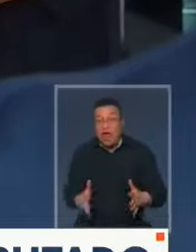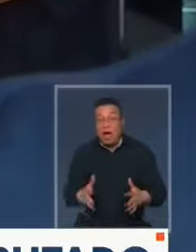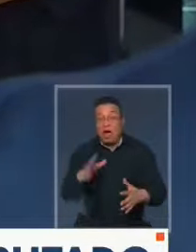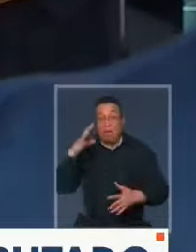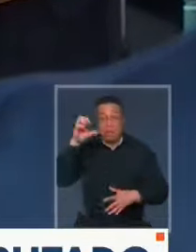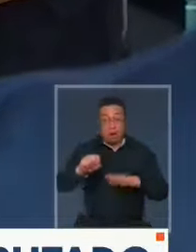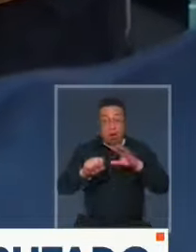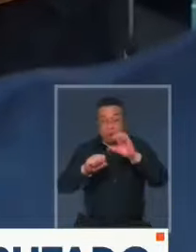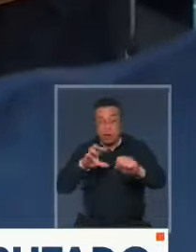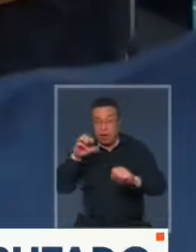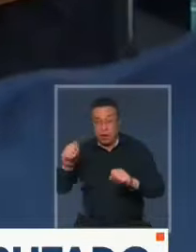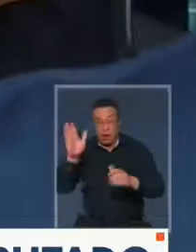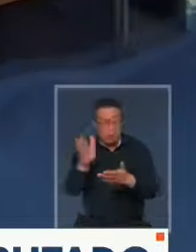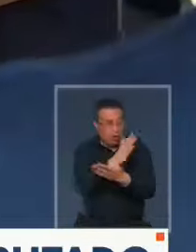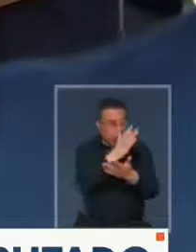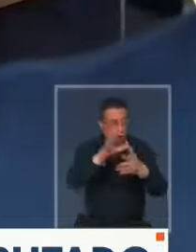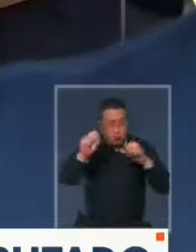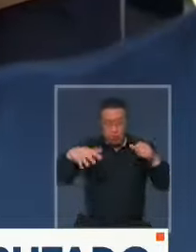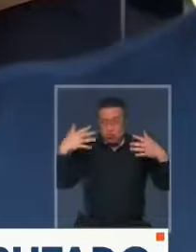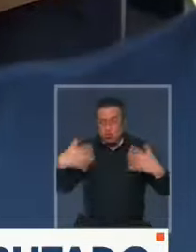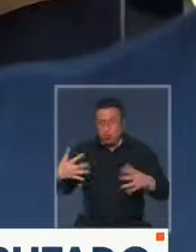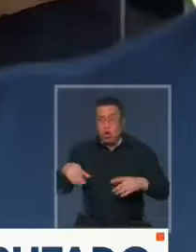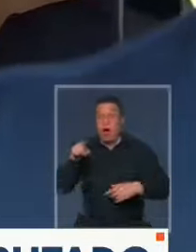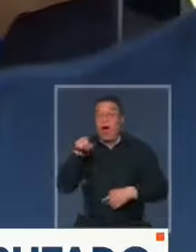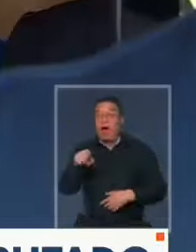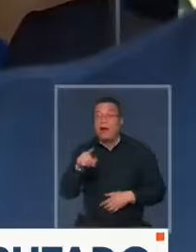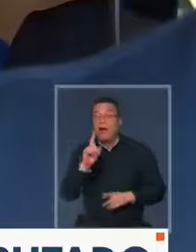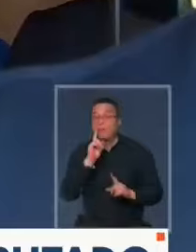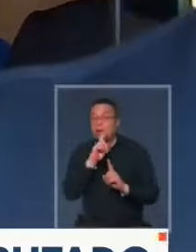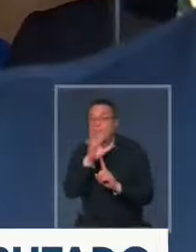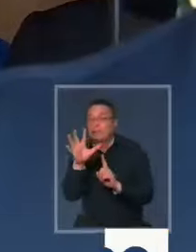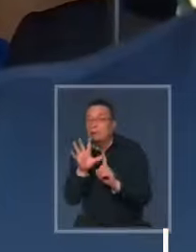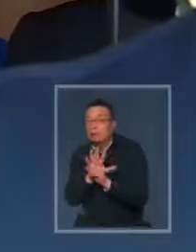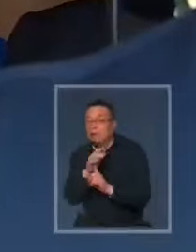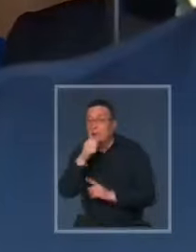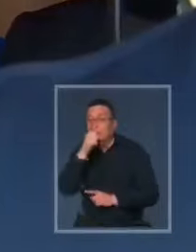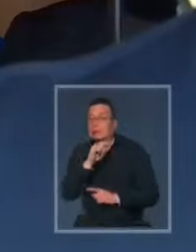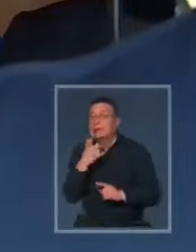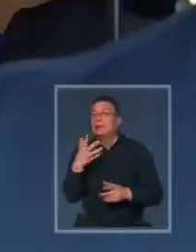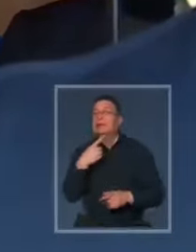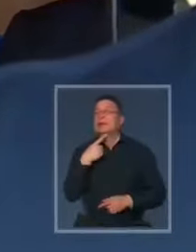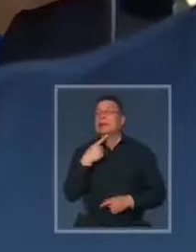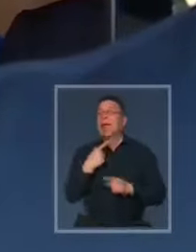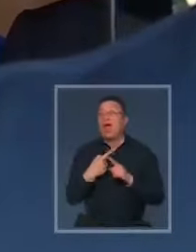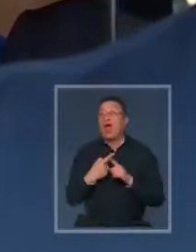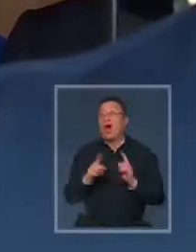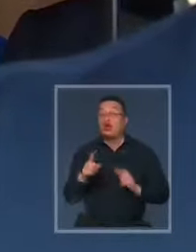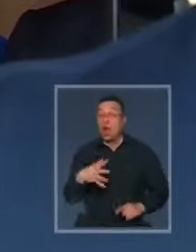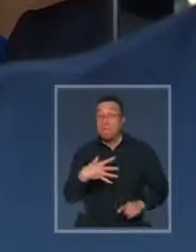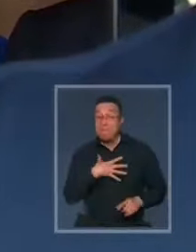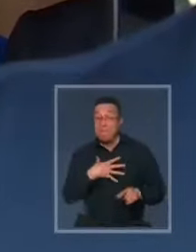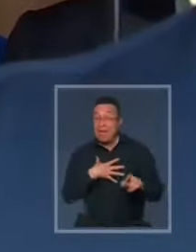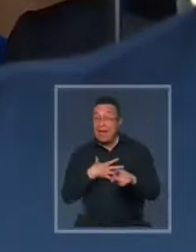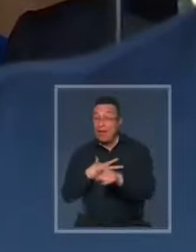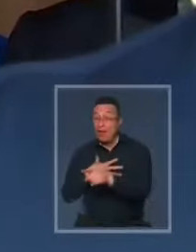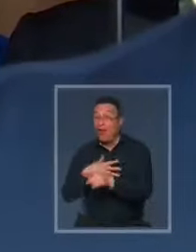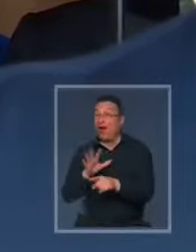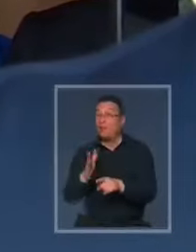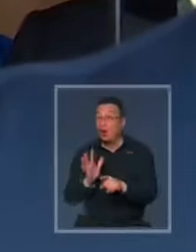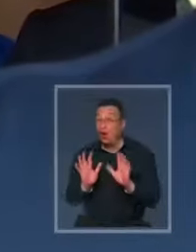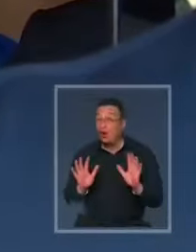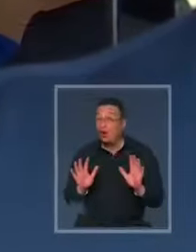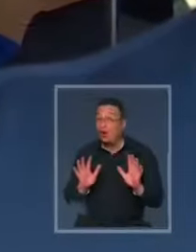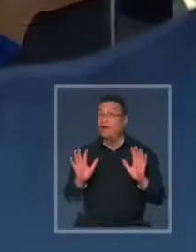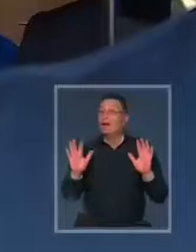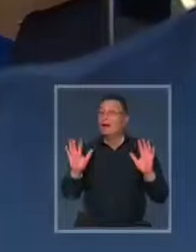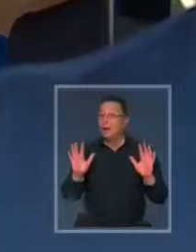logrado cautelares de alta intensidad? ¿No será que ahí hay una intención distinta, que hay un temor, que en el fondo